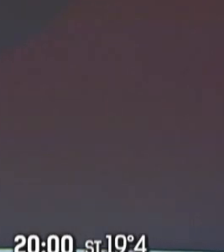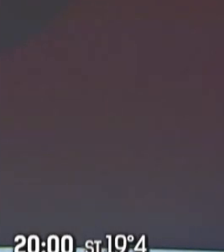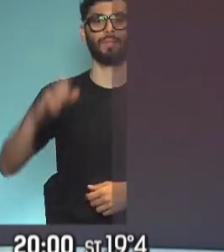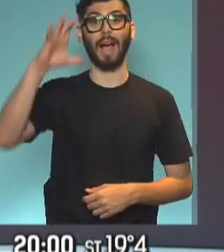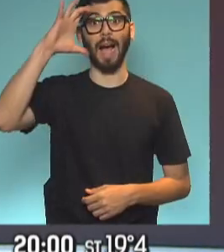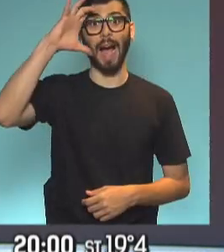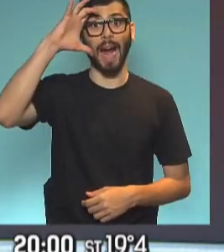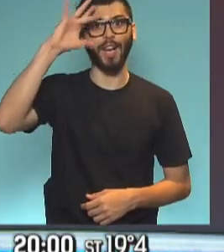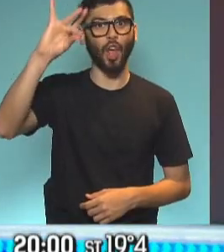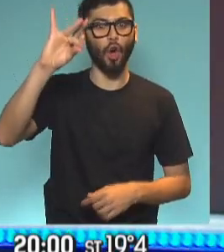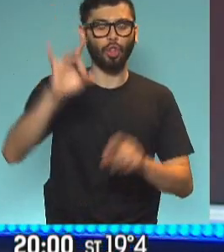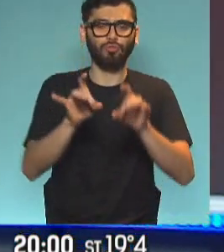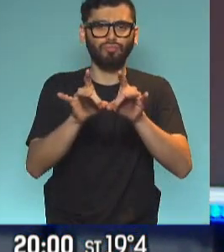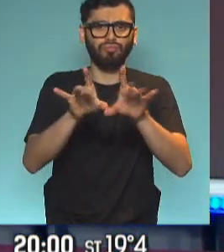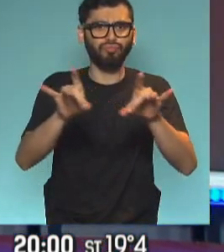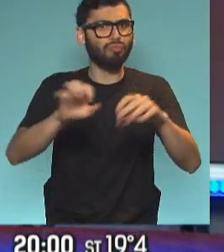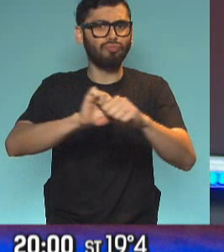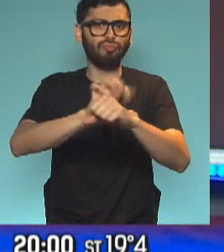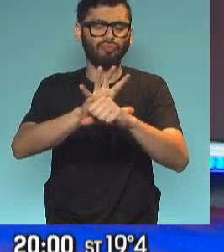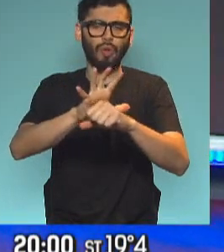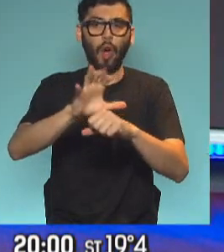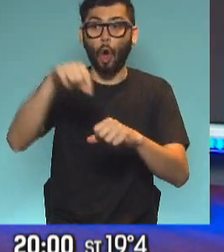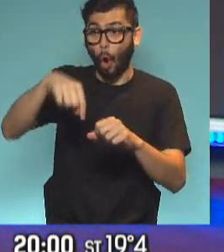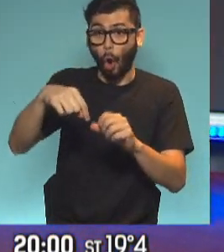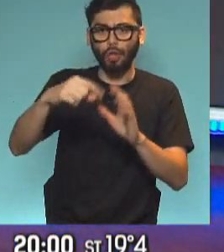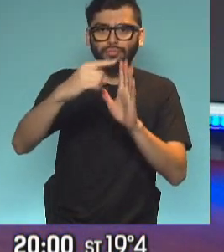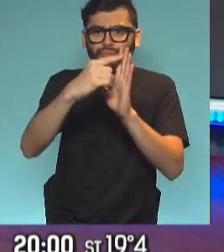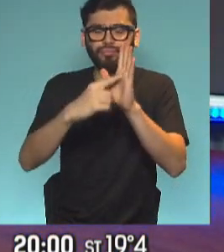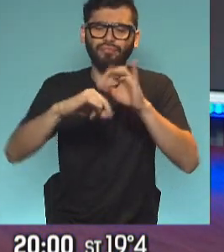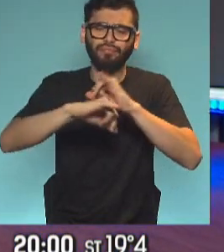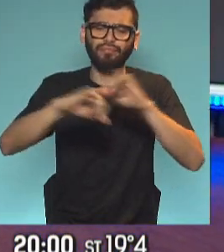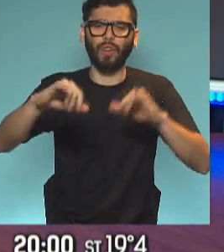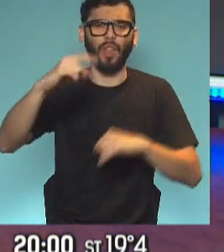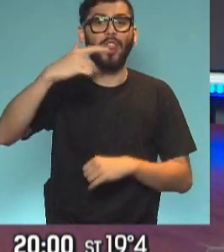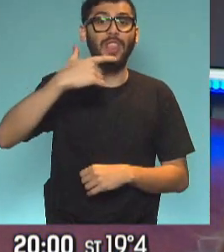récord de casos de coronavirus en la República Argentina estas 24 horas.